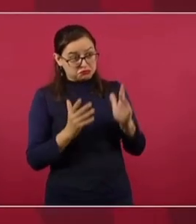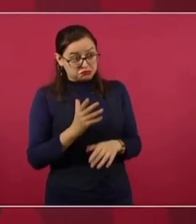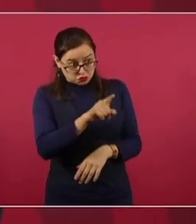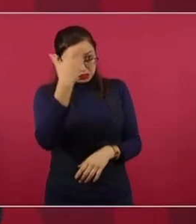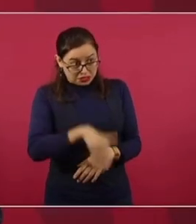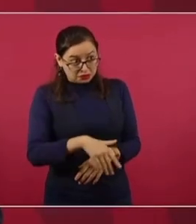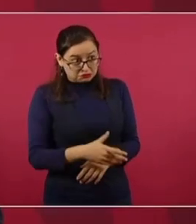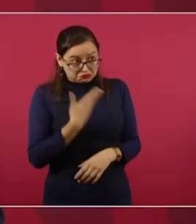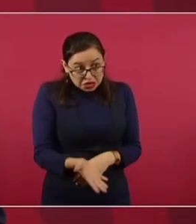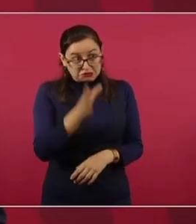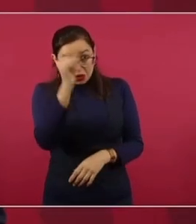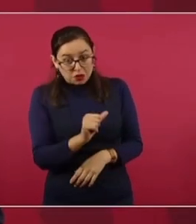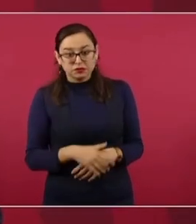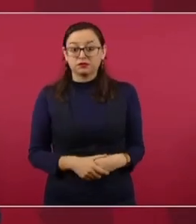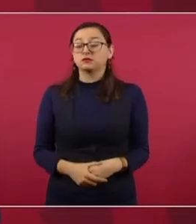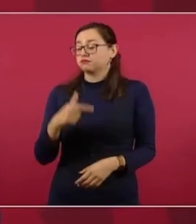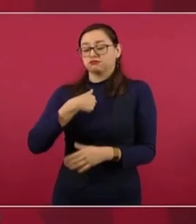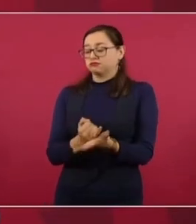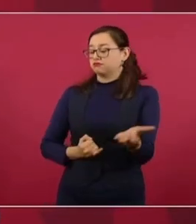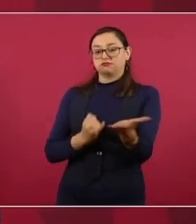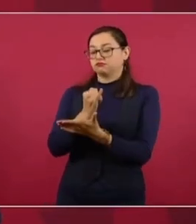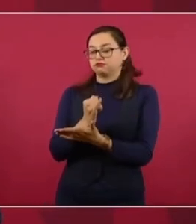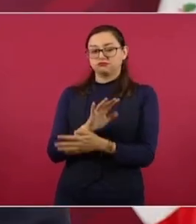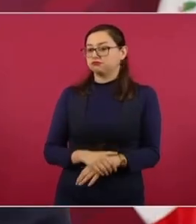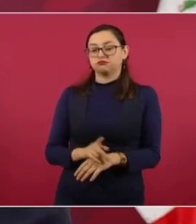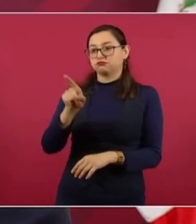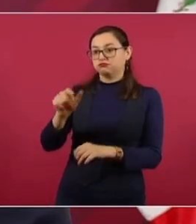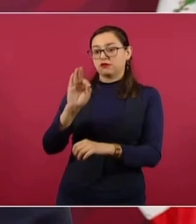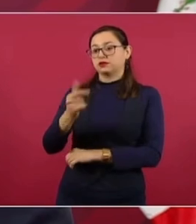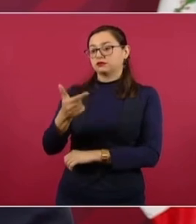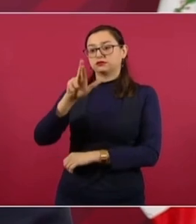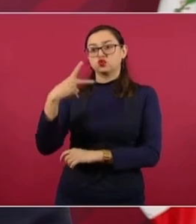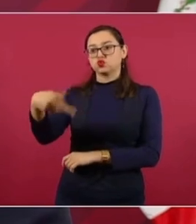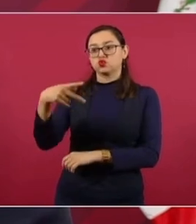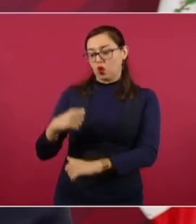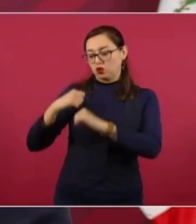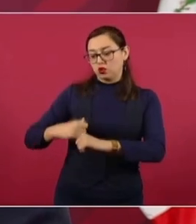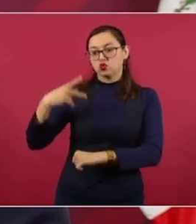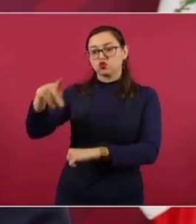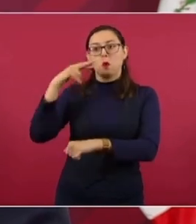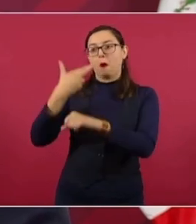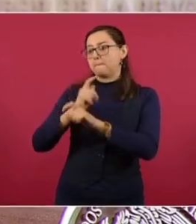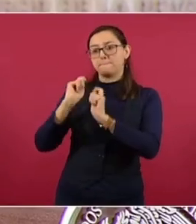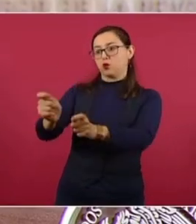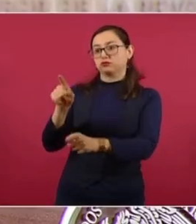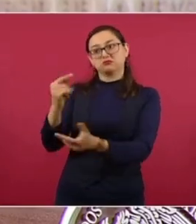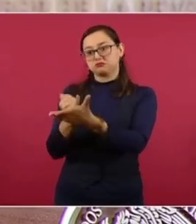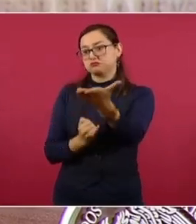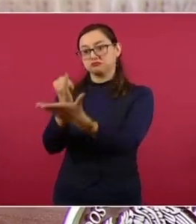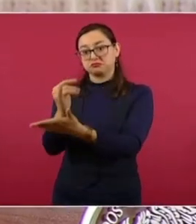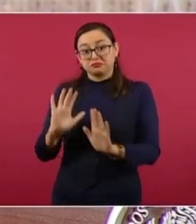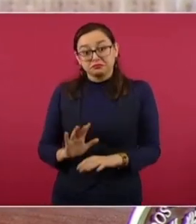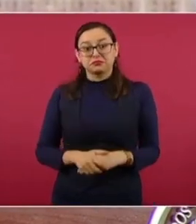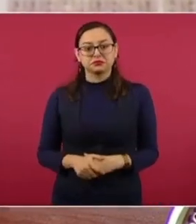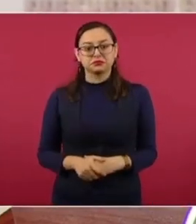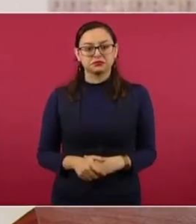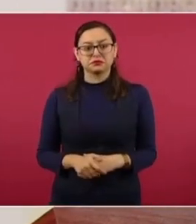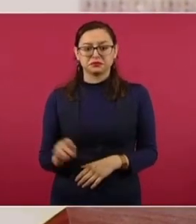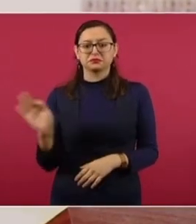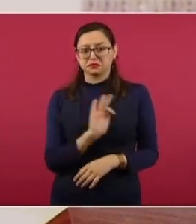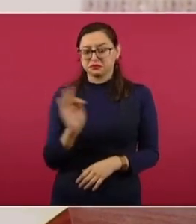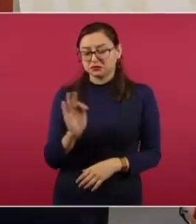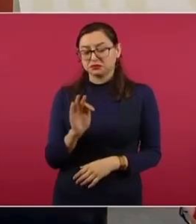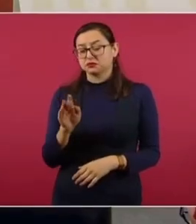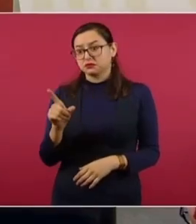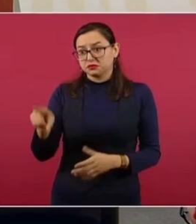lo va a decidir la autoridad competente. Ellos van seguramente a presentar amparos. Entiendo que estos